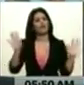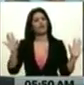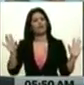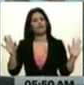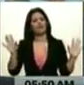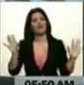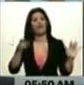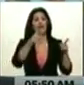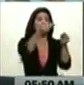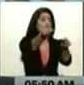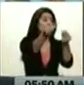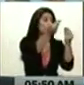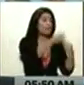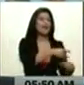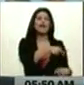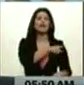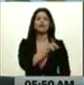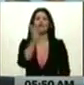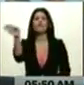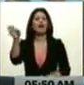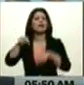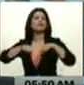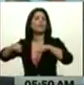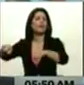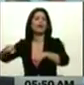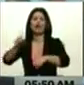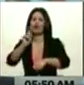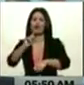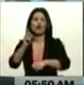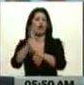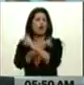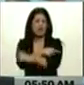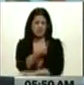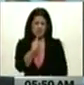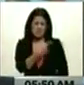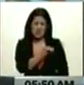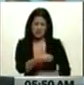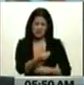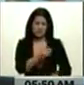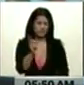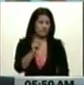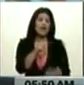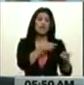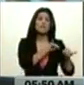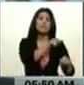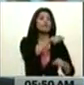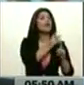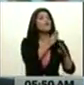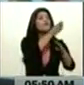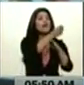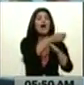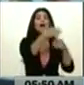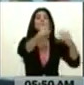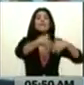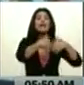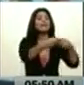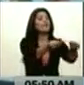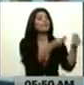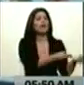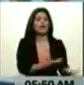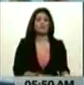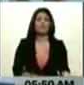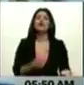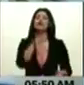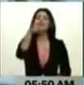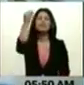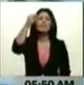Ah, señor Lorenzo, es que usted cree que la gente es tonta en su tema de distribución. Ahí también hay un